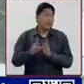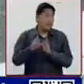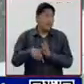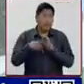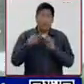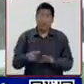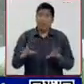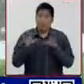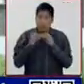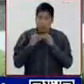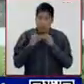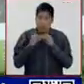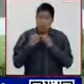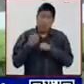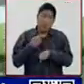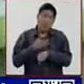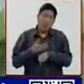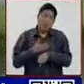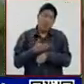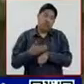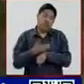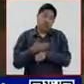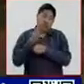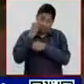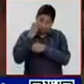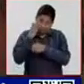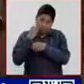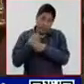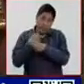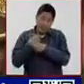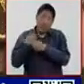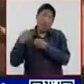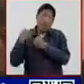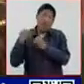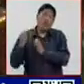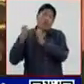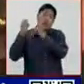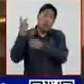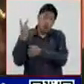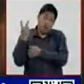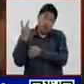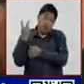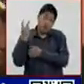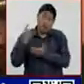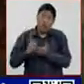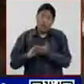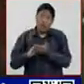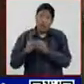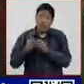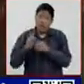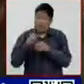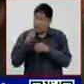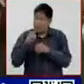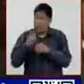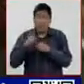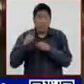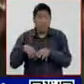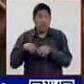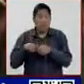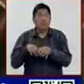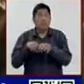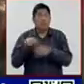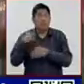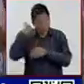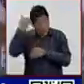una reunión de varias horas entre los productores de la hoja de coca del mercado de Villa El Carmen, estos resolvieron iniciar una marcha